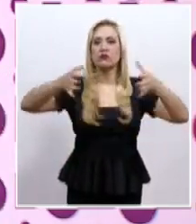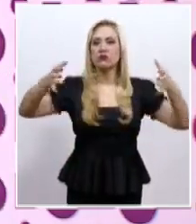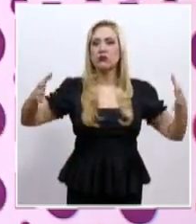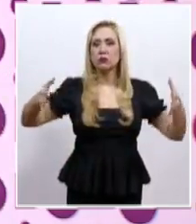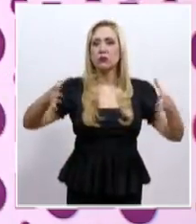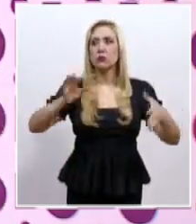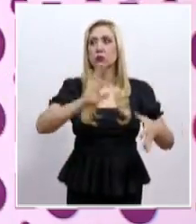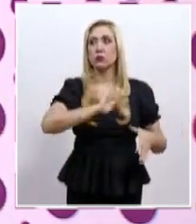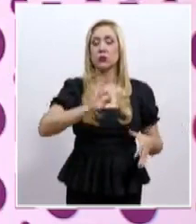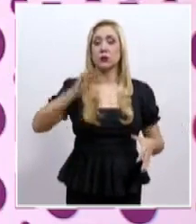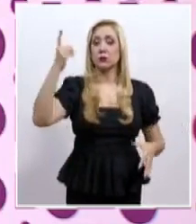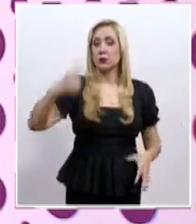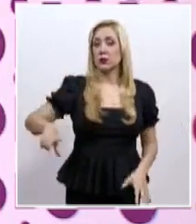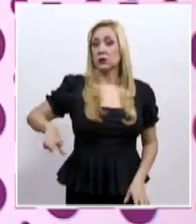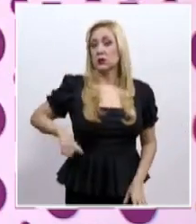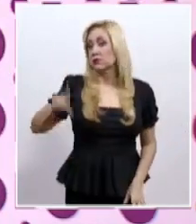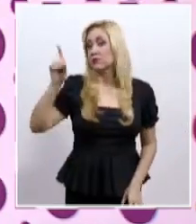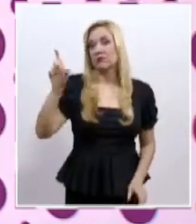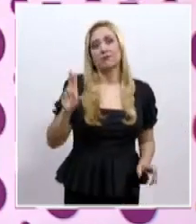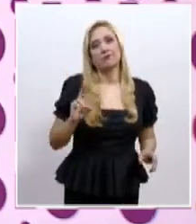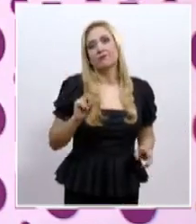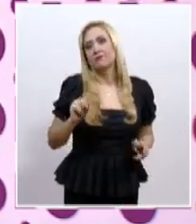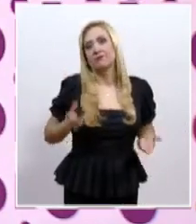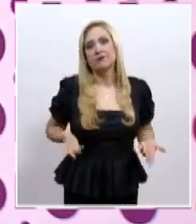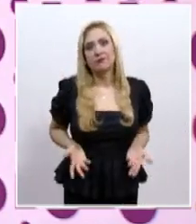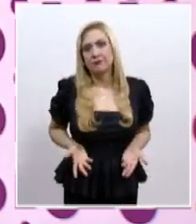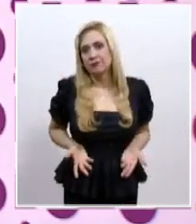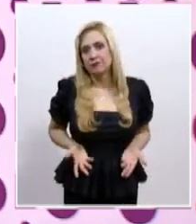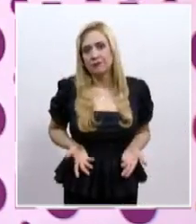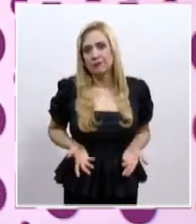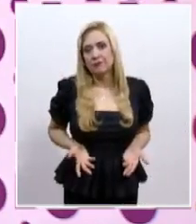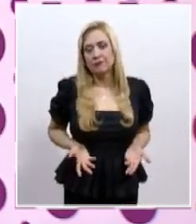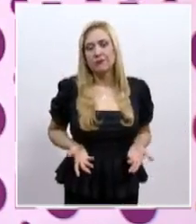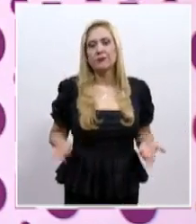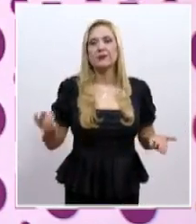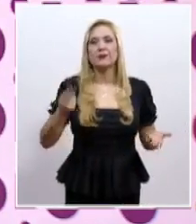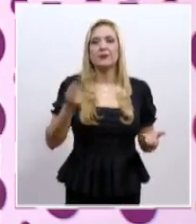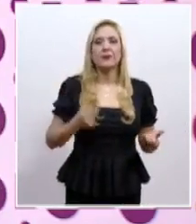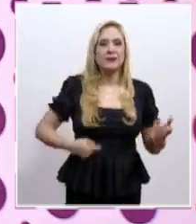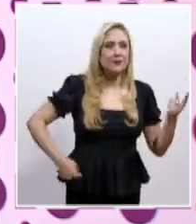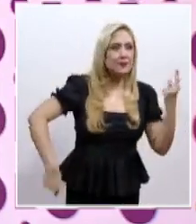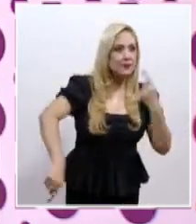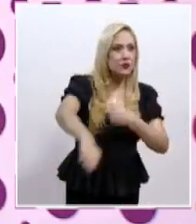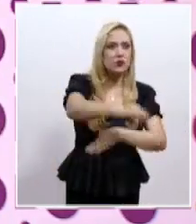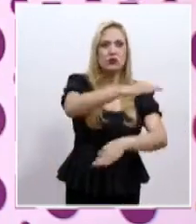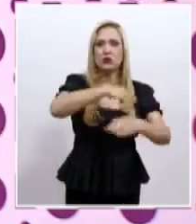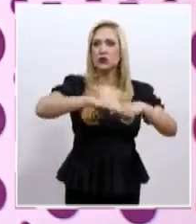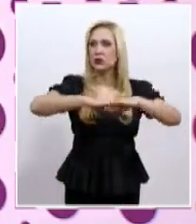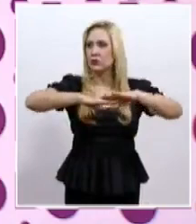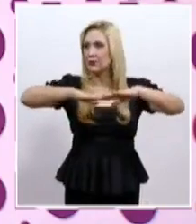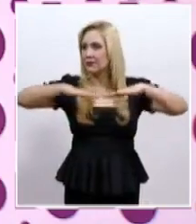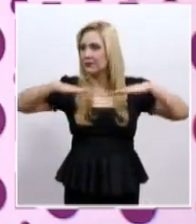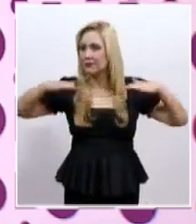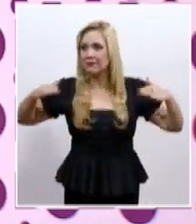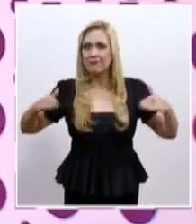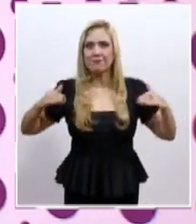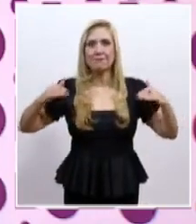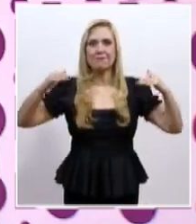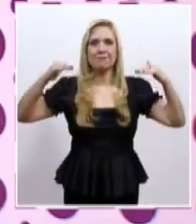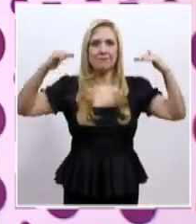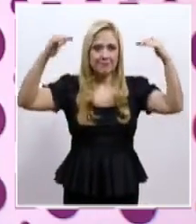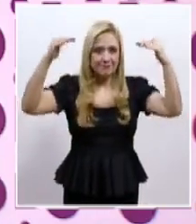que puede dictar el gobierno. Tiene que crear condiciones favorables para que crezca la economía,